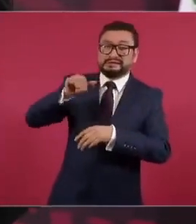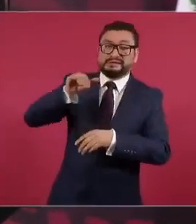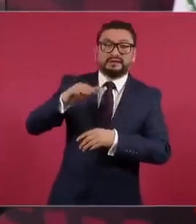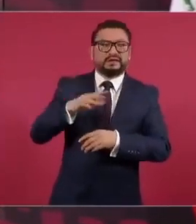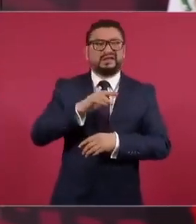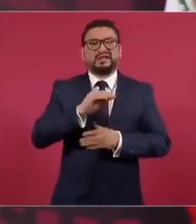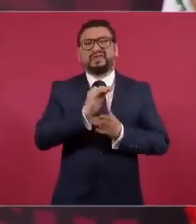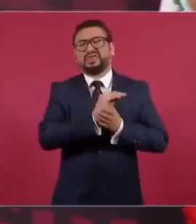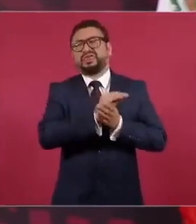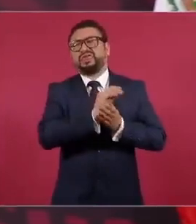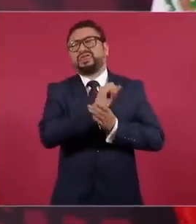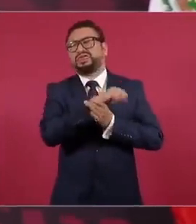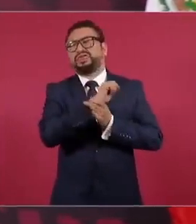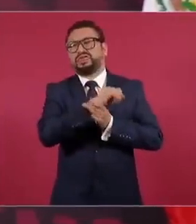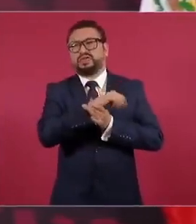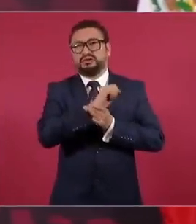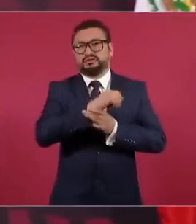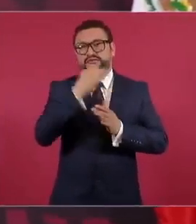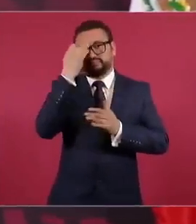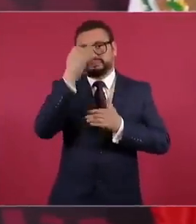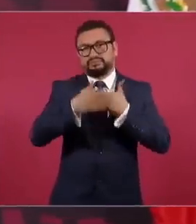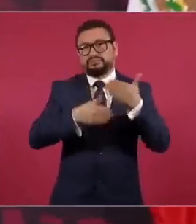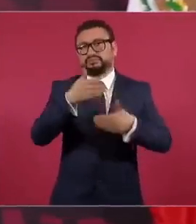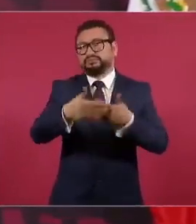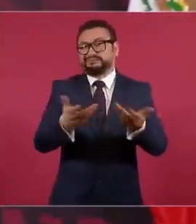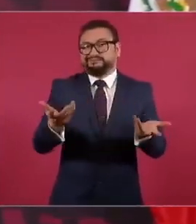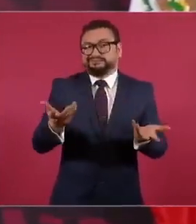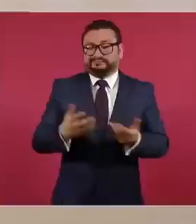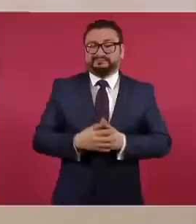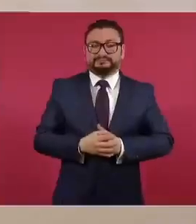sí, pero eso lleva mucho tiempo.